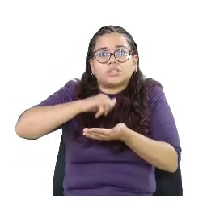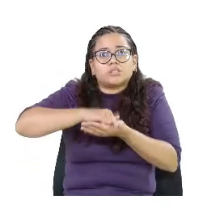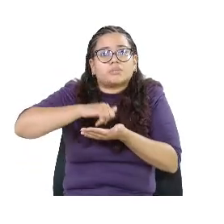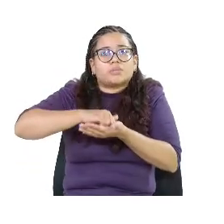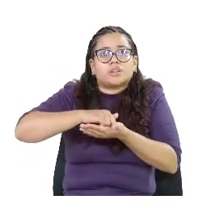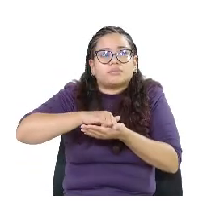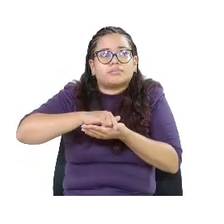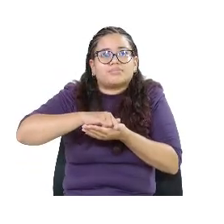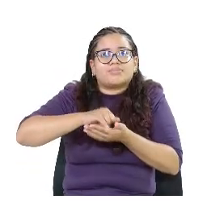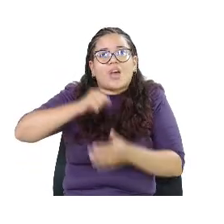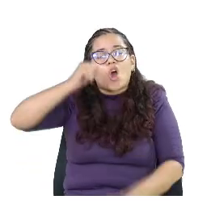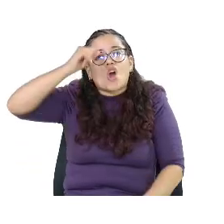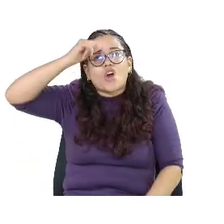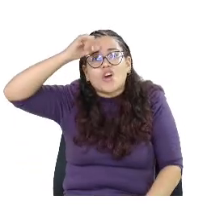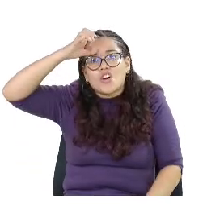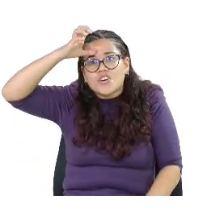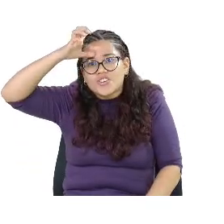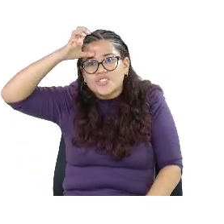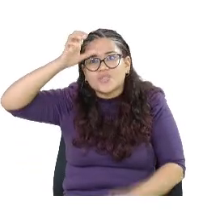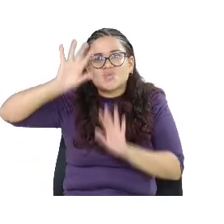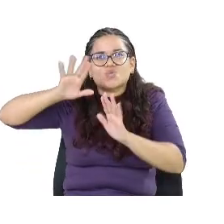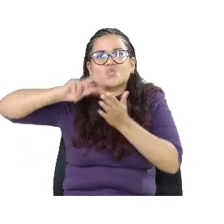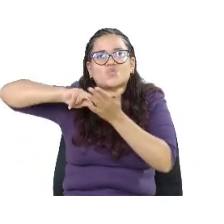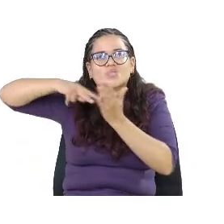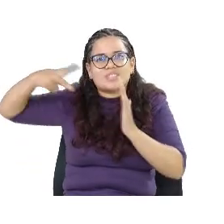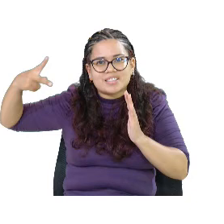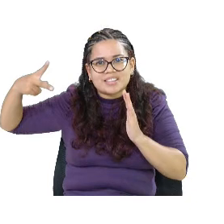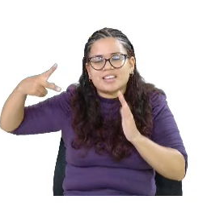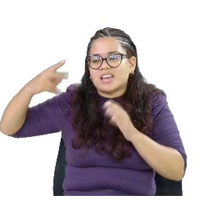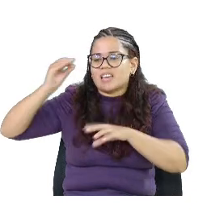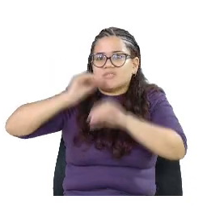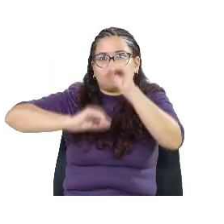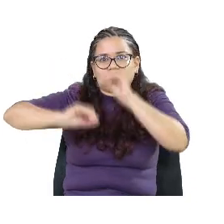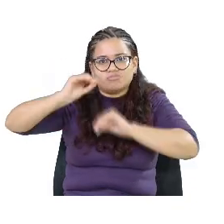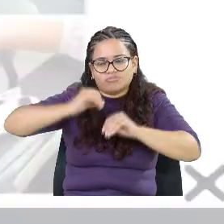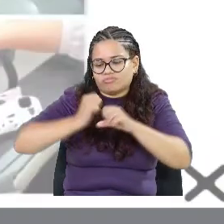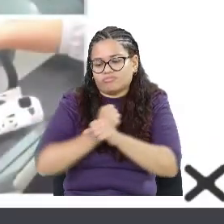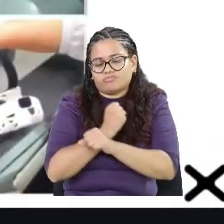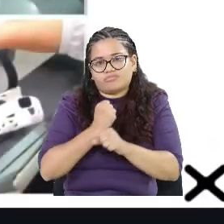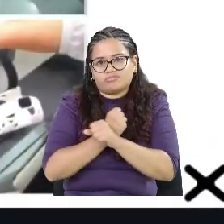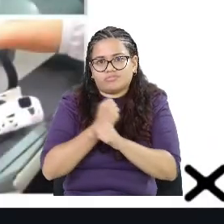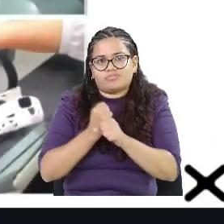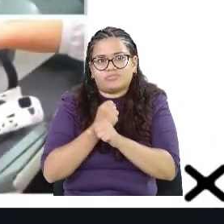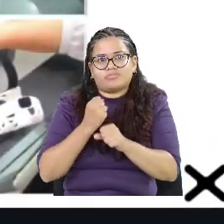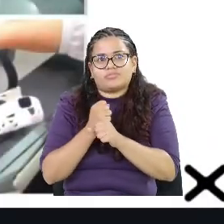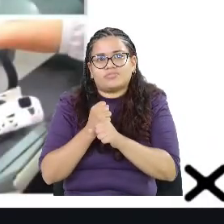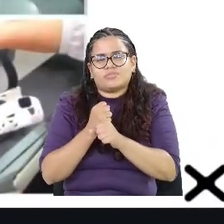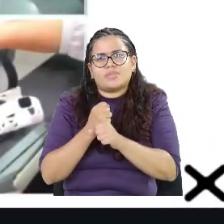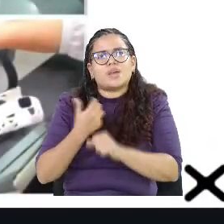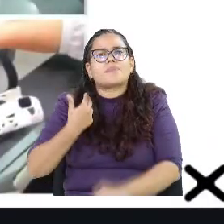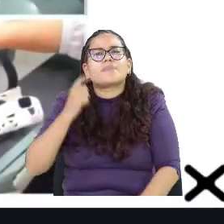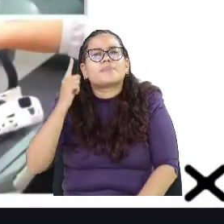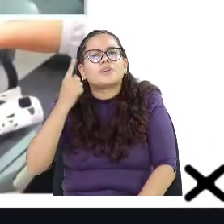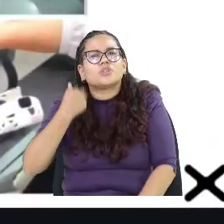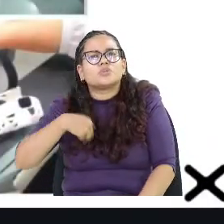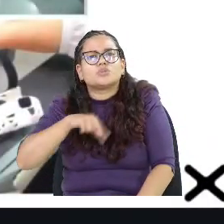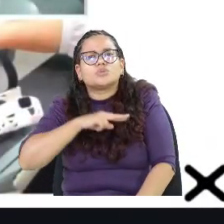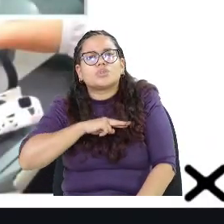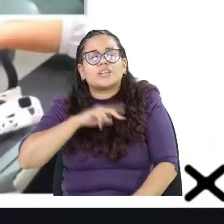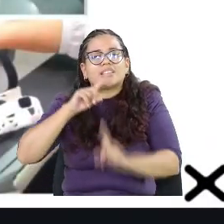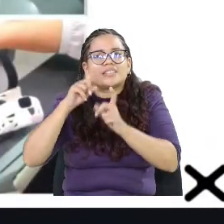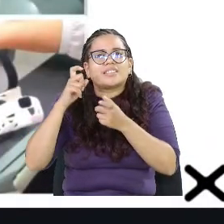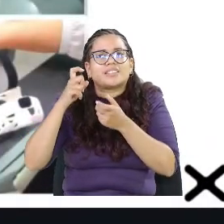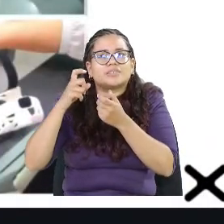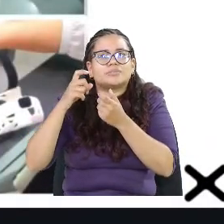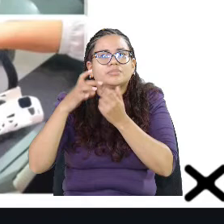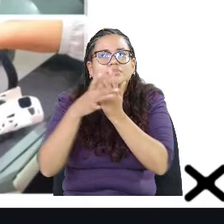el mismo conocimiento técnico y de fabricación en la que nos vamos a resolver el problema del trauma,